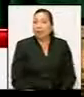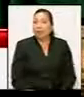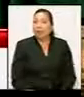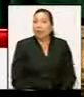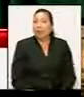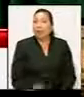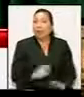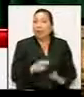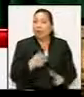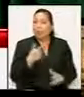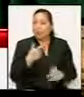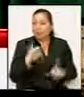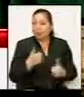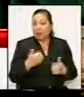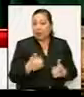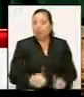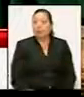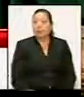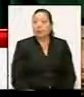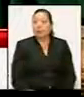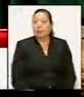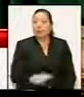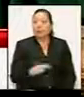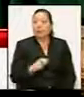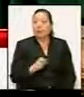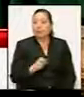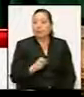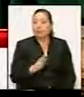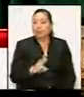el programa del vaso de leche o Caliwarma.